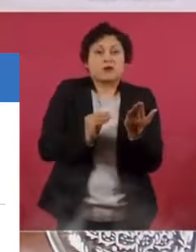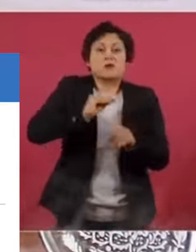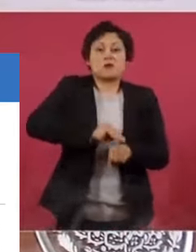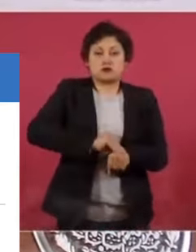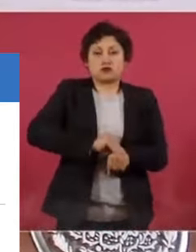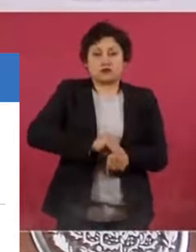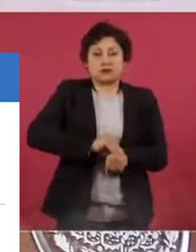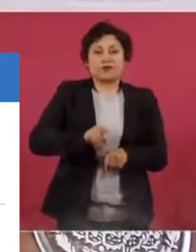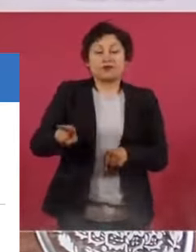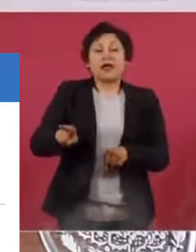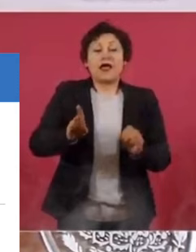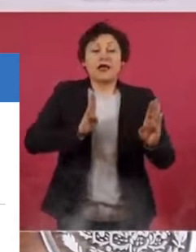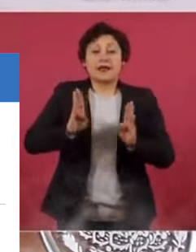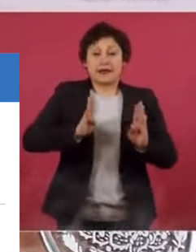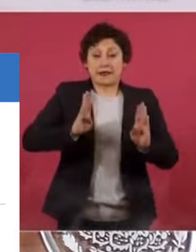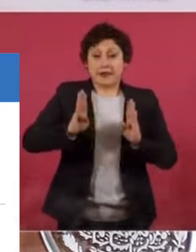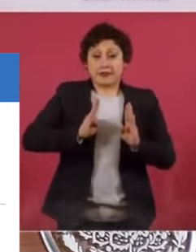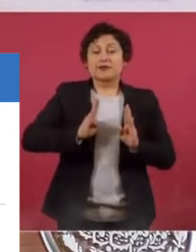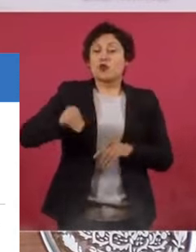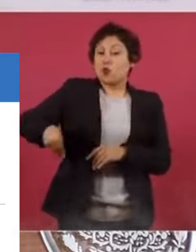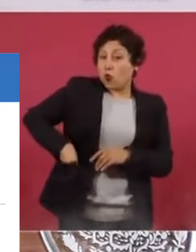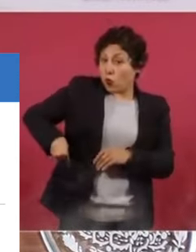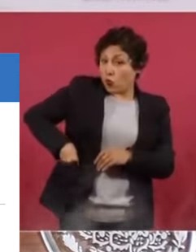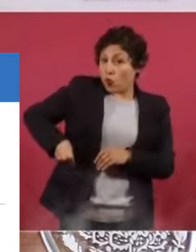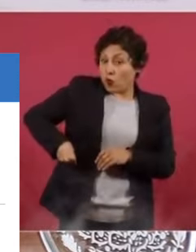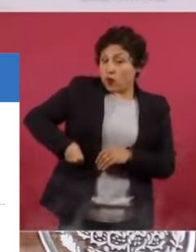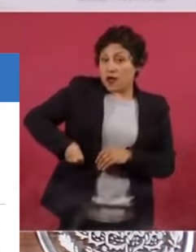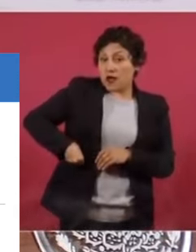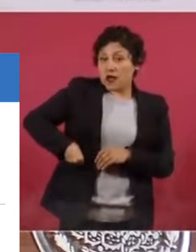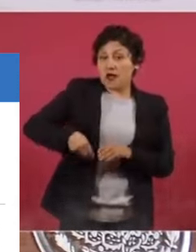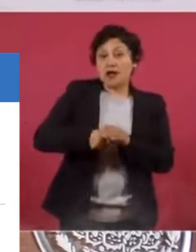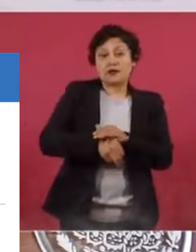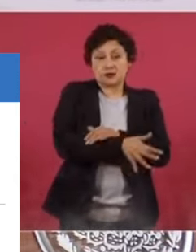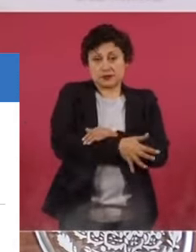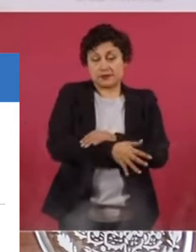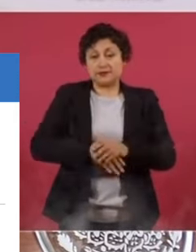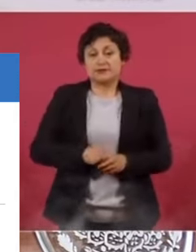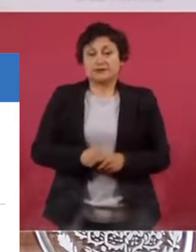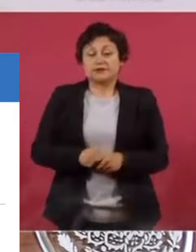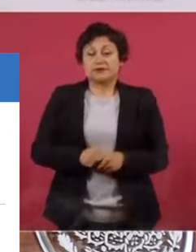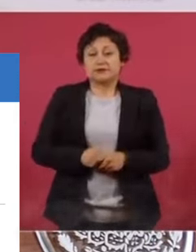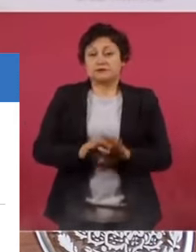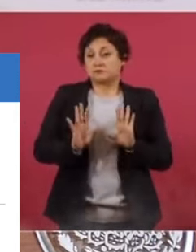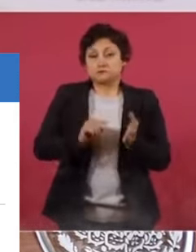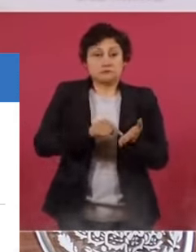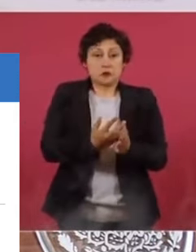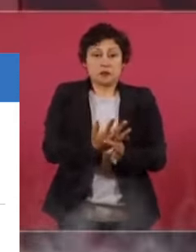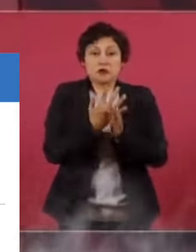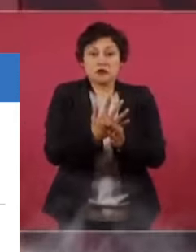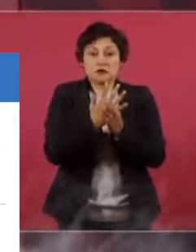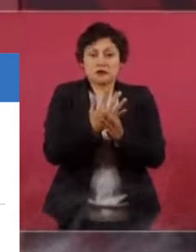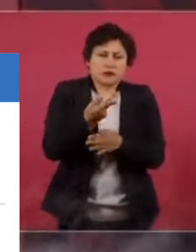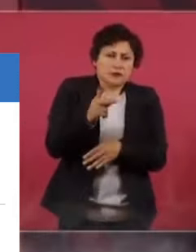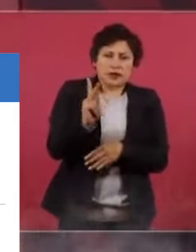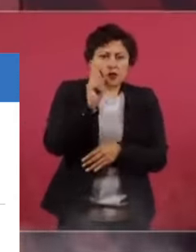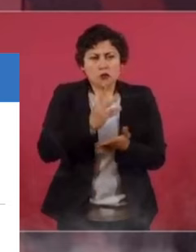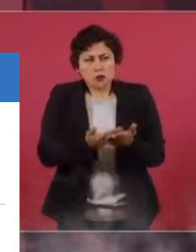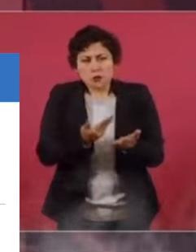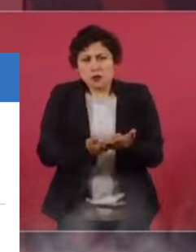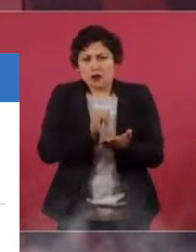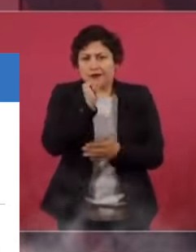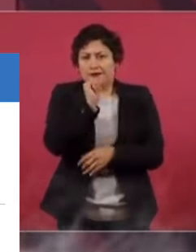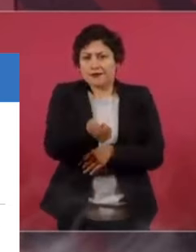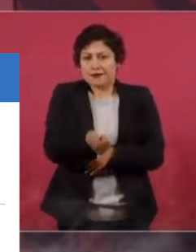ejército el responsable de la desaparición de los jóvenes de Ayotzinapa. Sin pruebas, haciendo